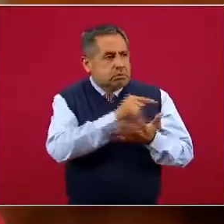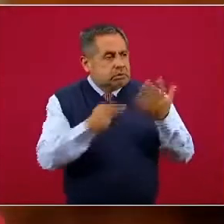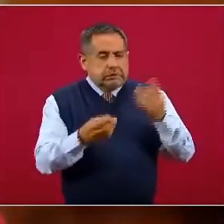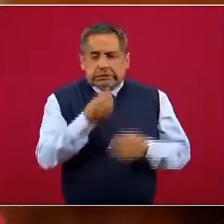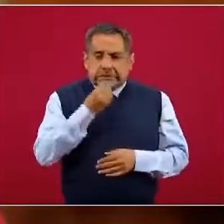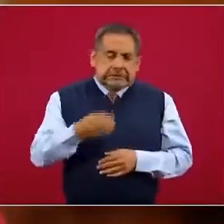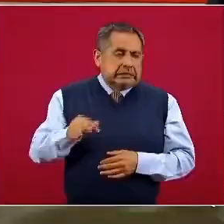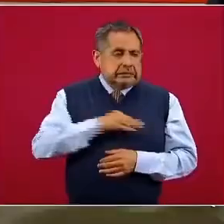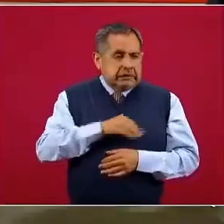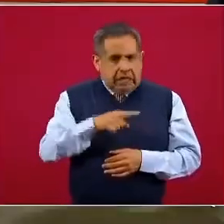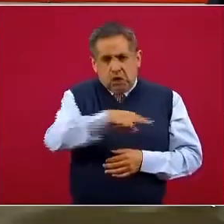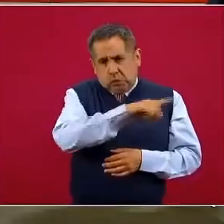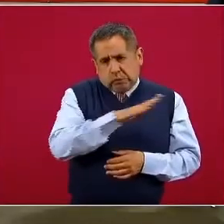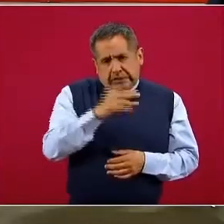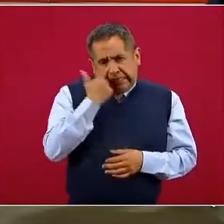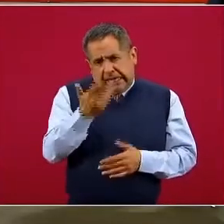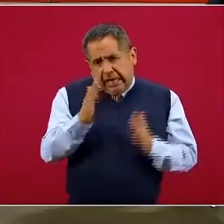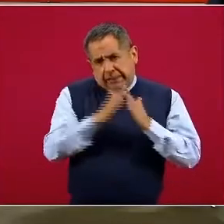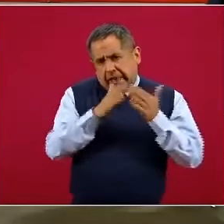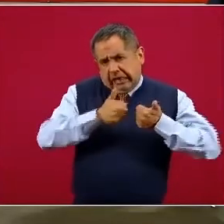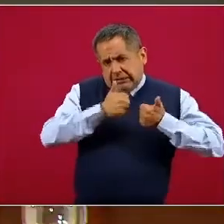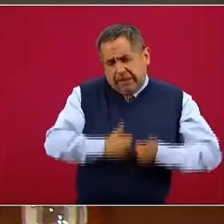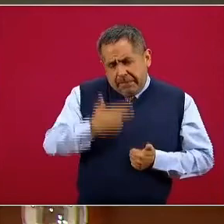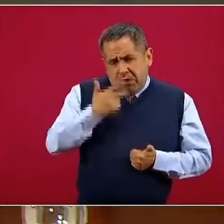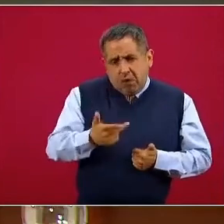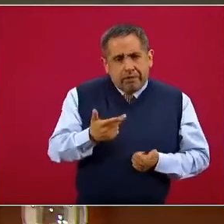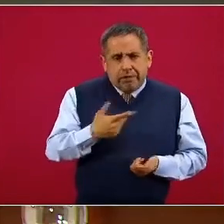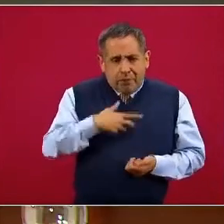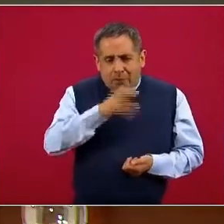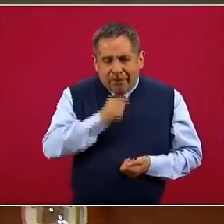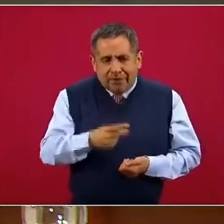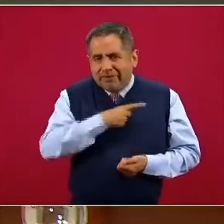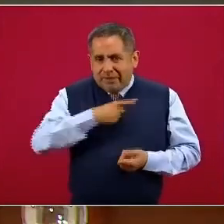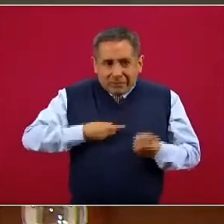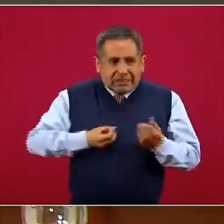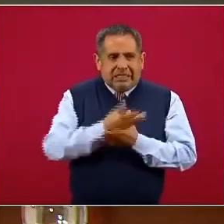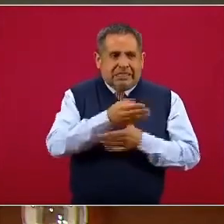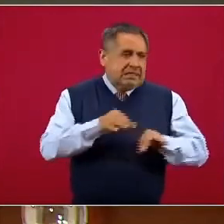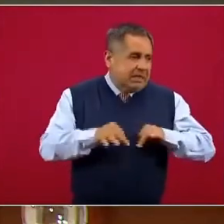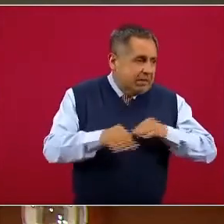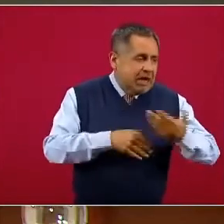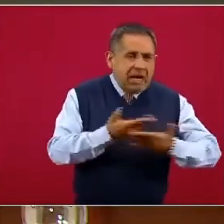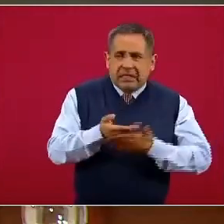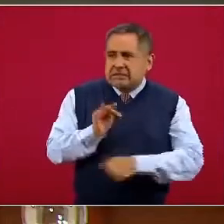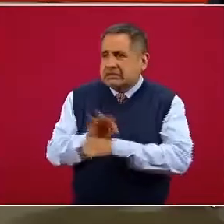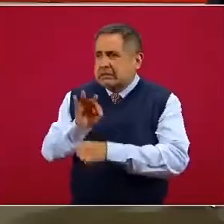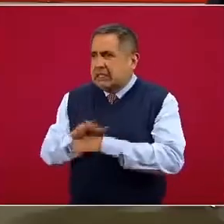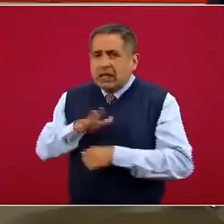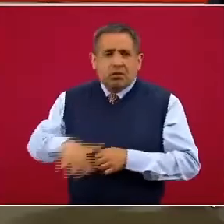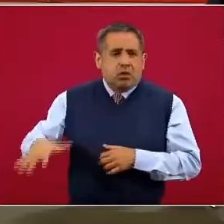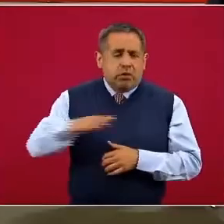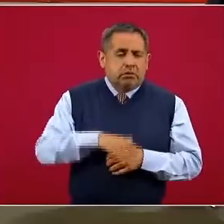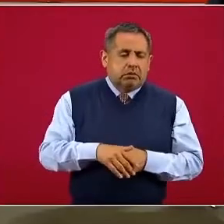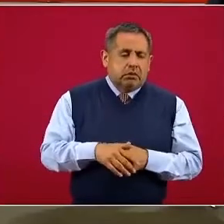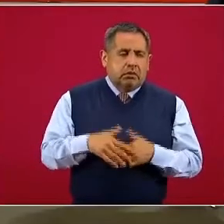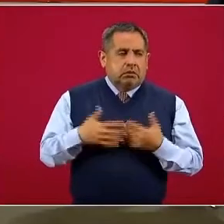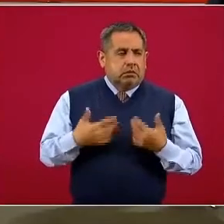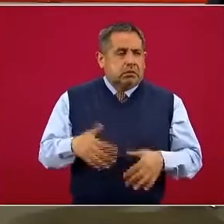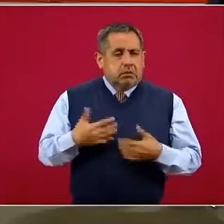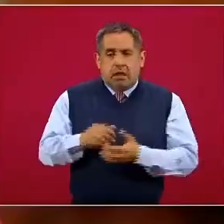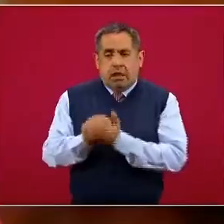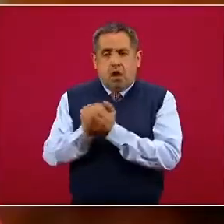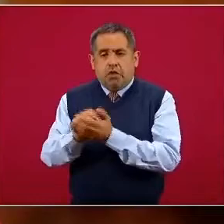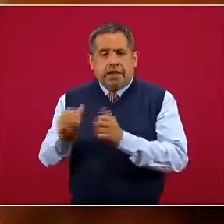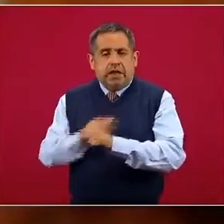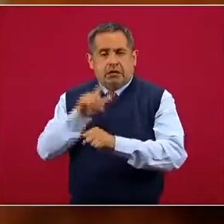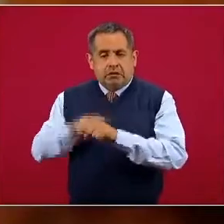tal vez le gustaría estar guardado en su casa, pero no es posible. Y en ese sentido, la lotería les hace a